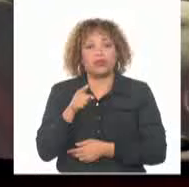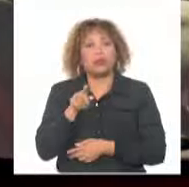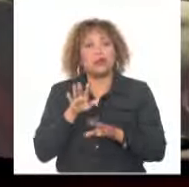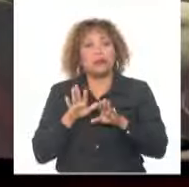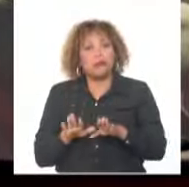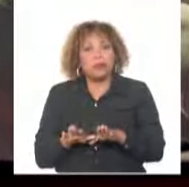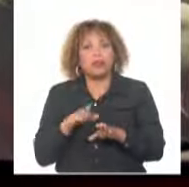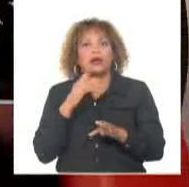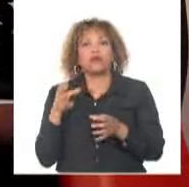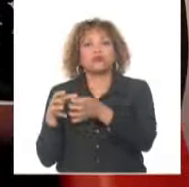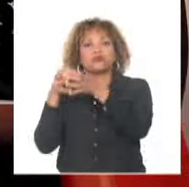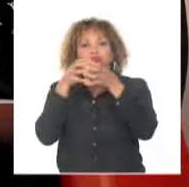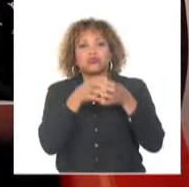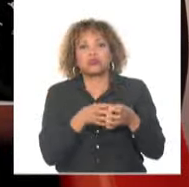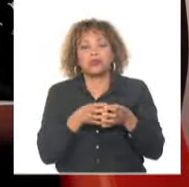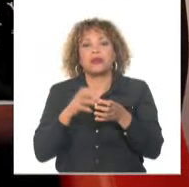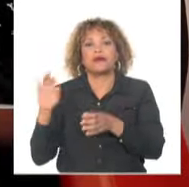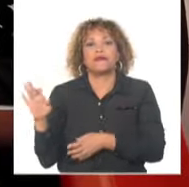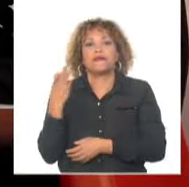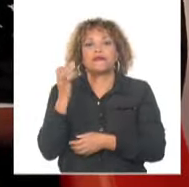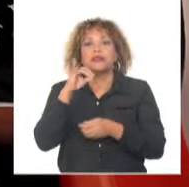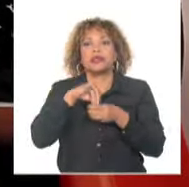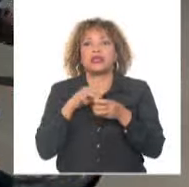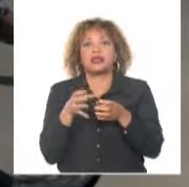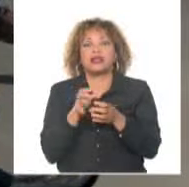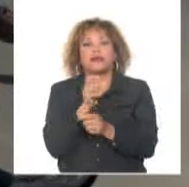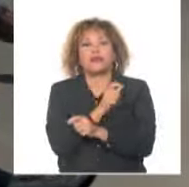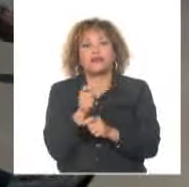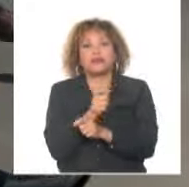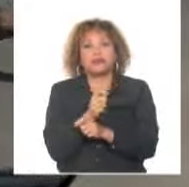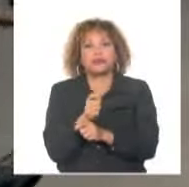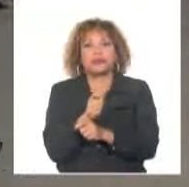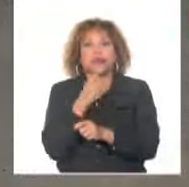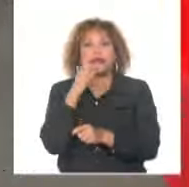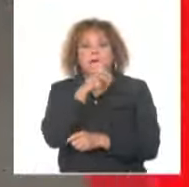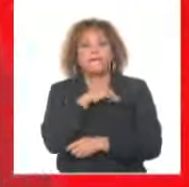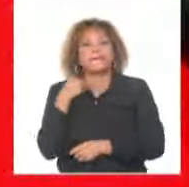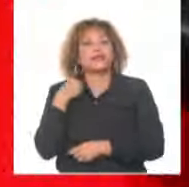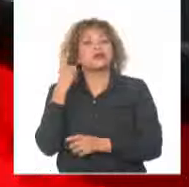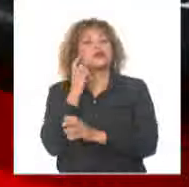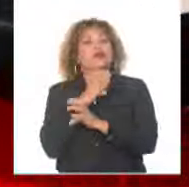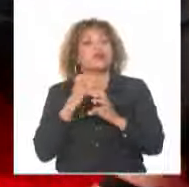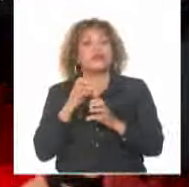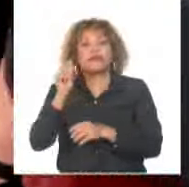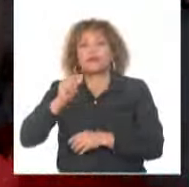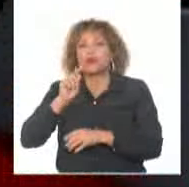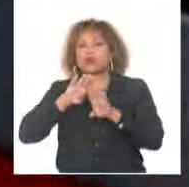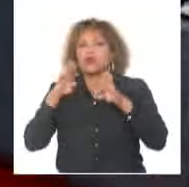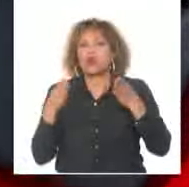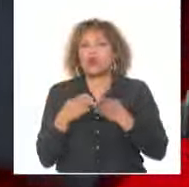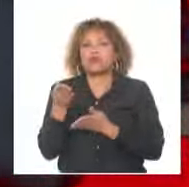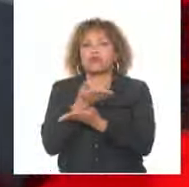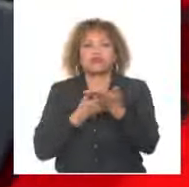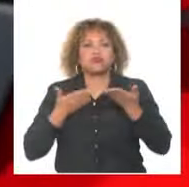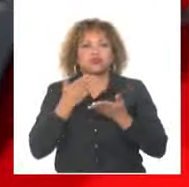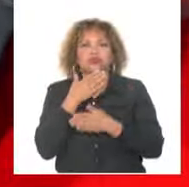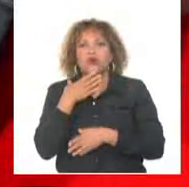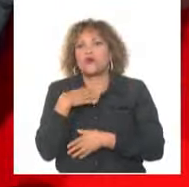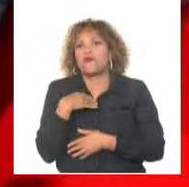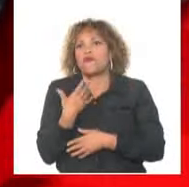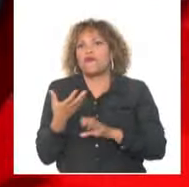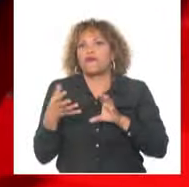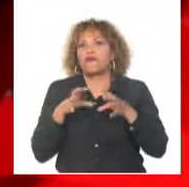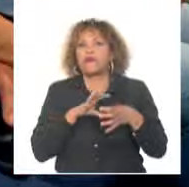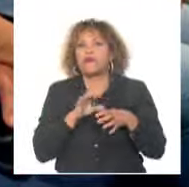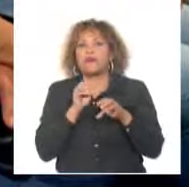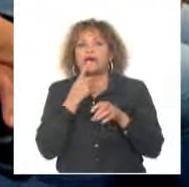amplia delegación francesa integrada por docentes, médicos y científicos para debatir acerca del nuevo paradigma sanitario integral de una